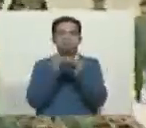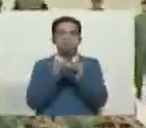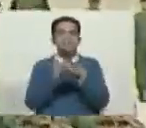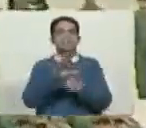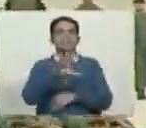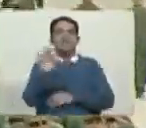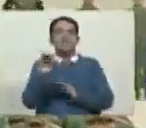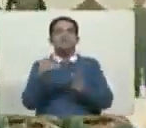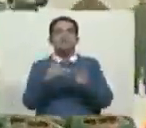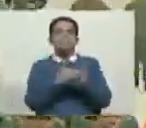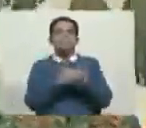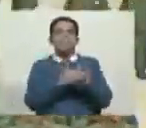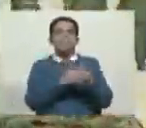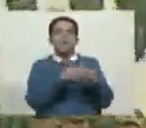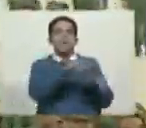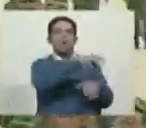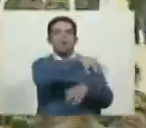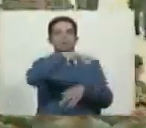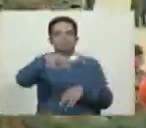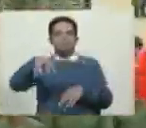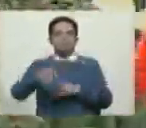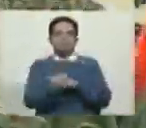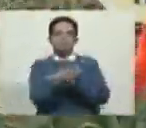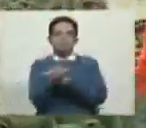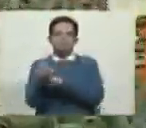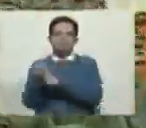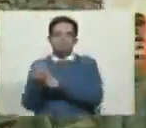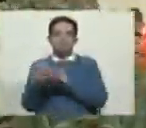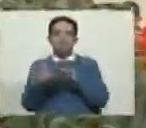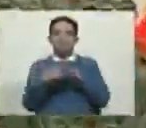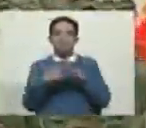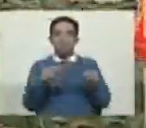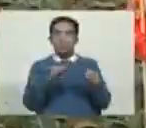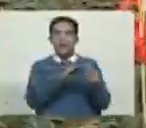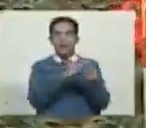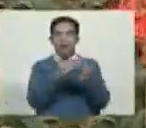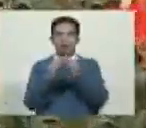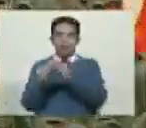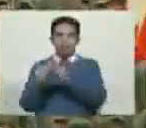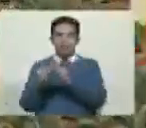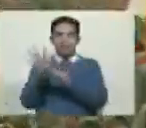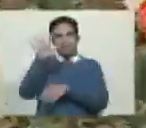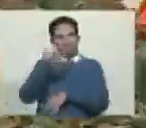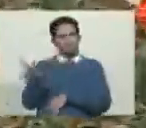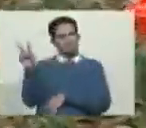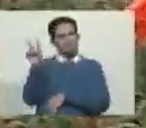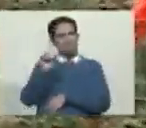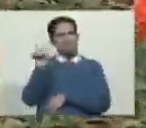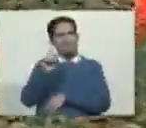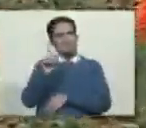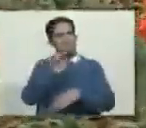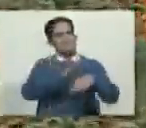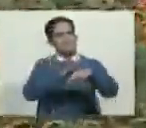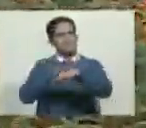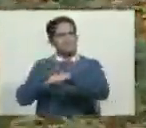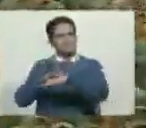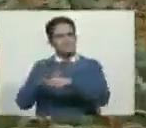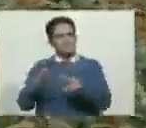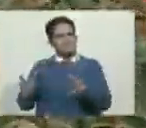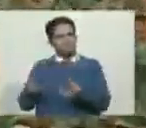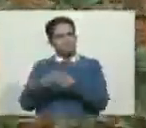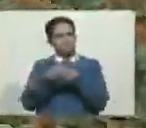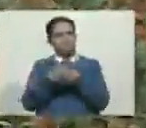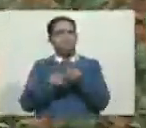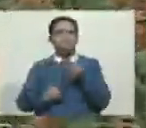unidades populares de defensa en todos los barrios, ciudades y en cada rincón del país para que respalden y